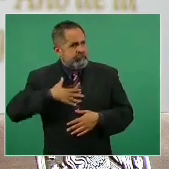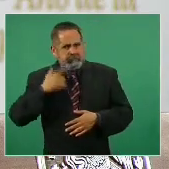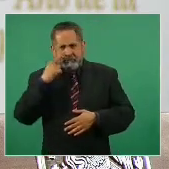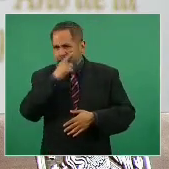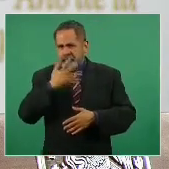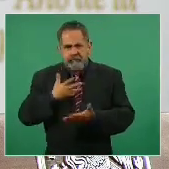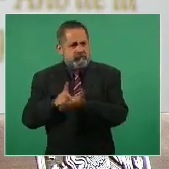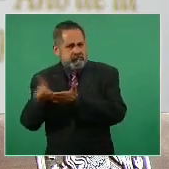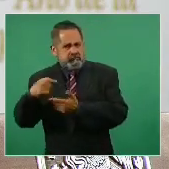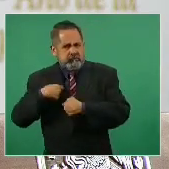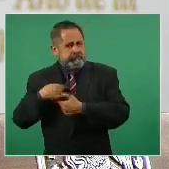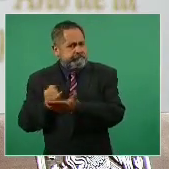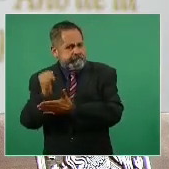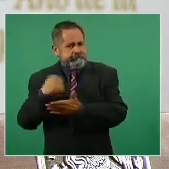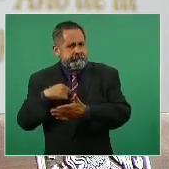cuando